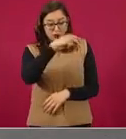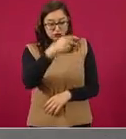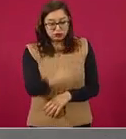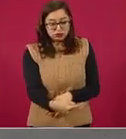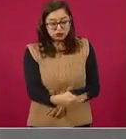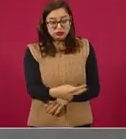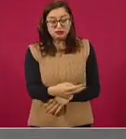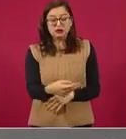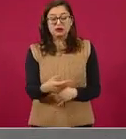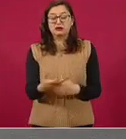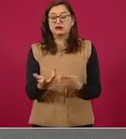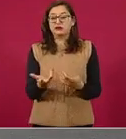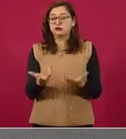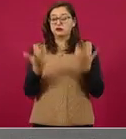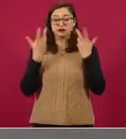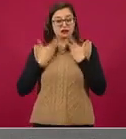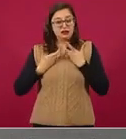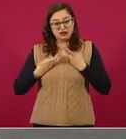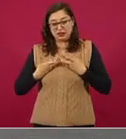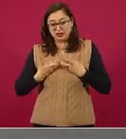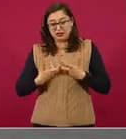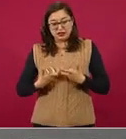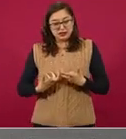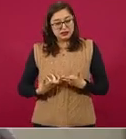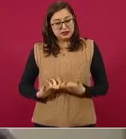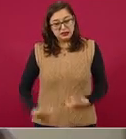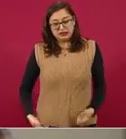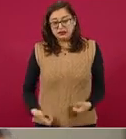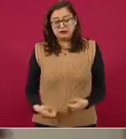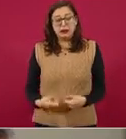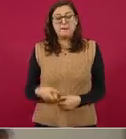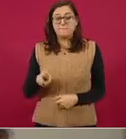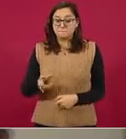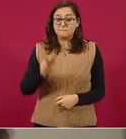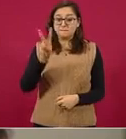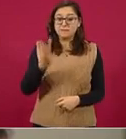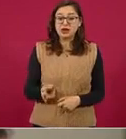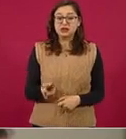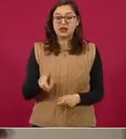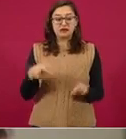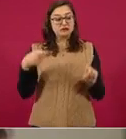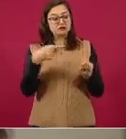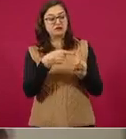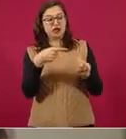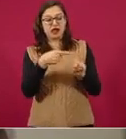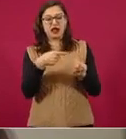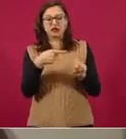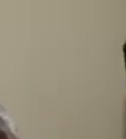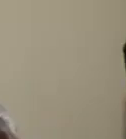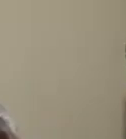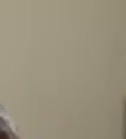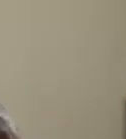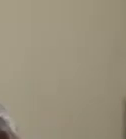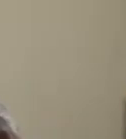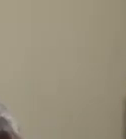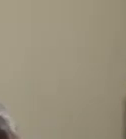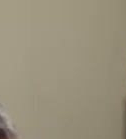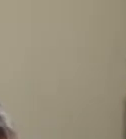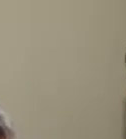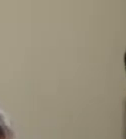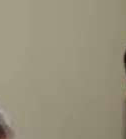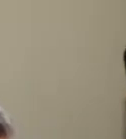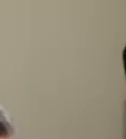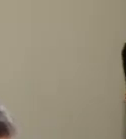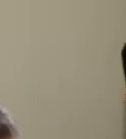violento. No me queda duda que lo que vive hoy es consecuencia de no tenerle miedo a la tierra que ama. Es